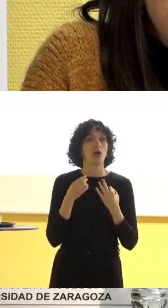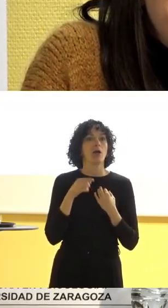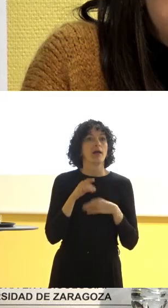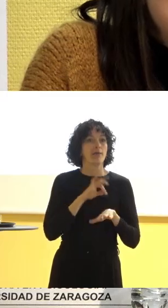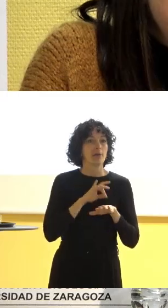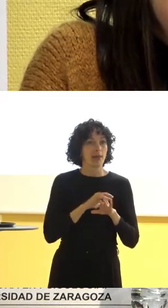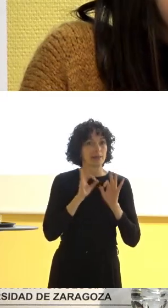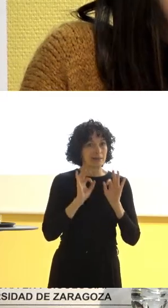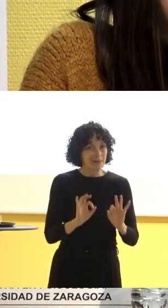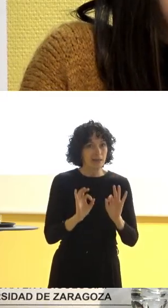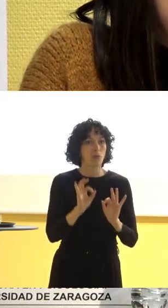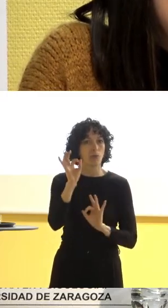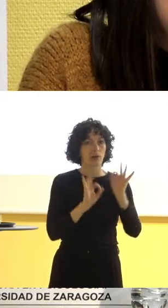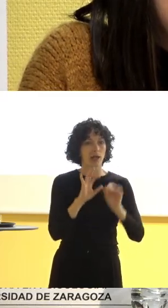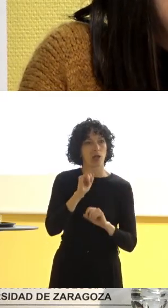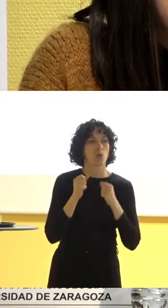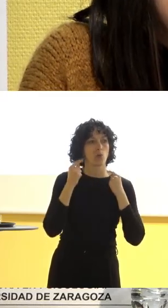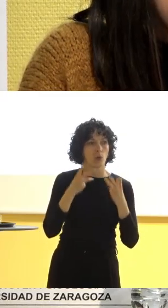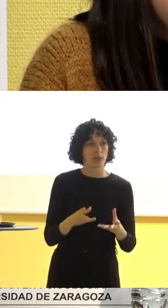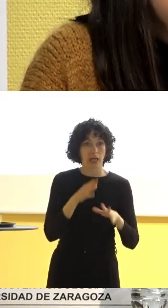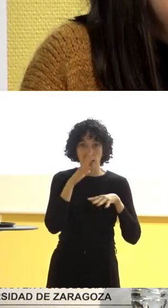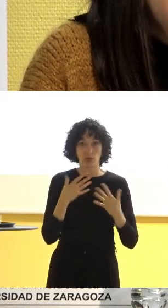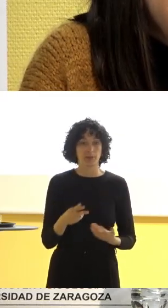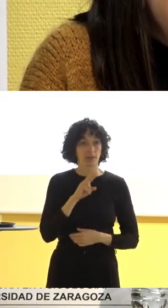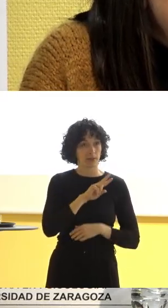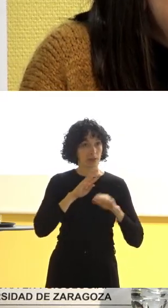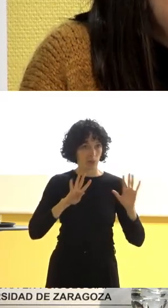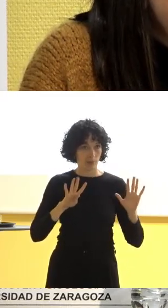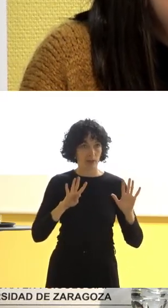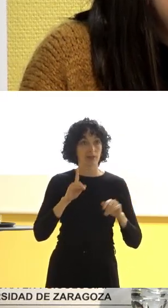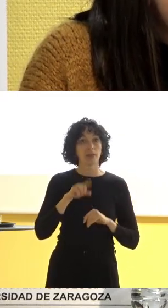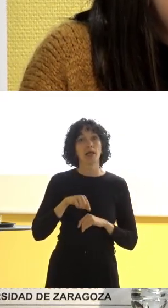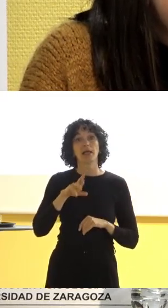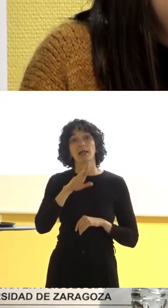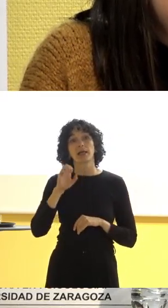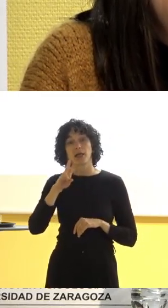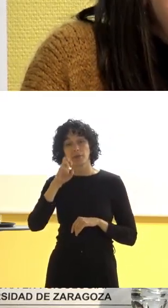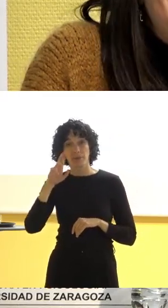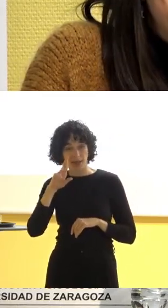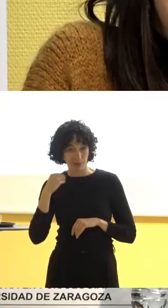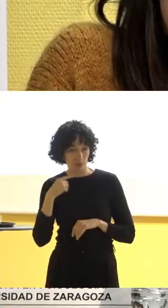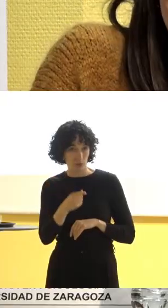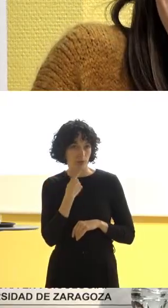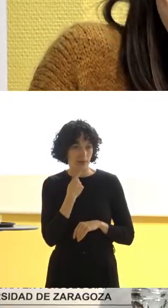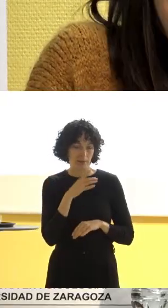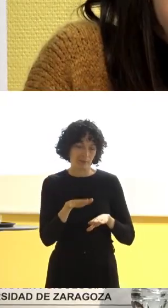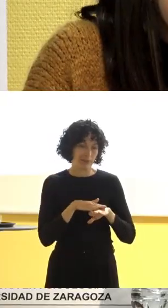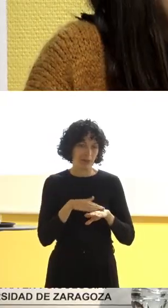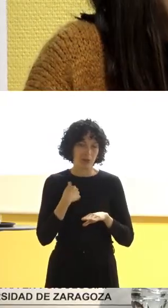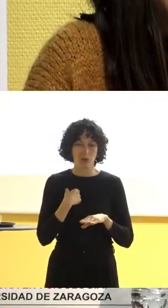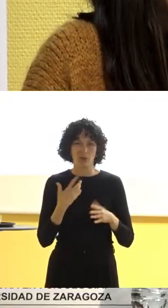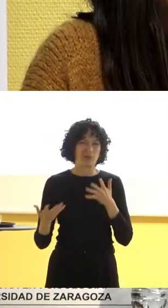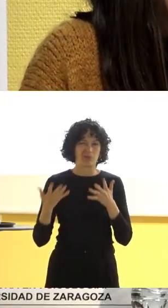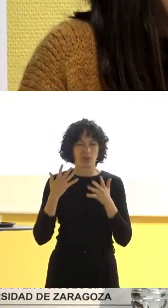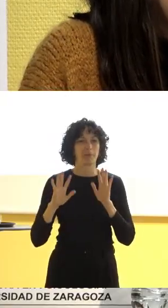unas enfermedades concretas, ¿vale? Actualmente 29, y luego está el REPER, que es el que tú estás comentando, ¿vale? Es que no me estaba yo